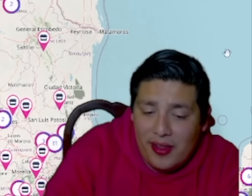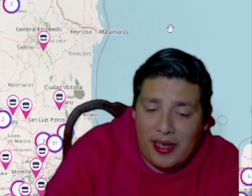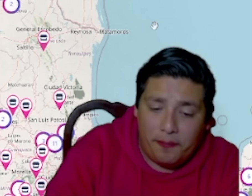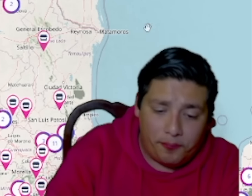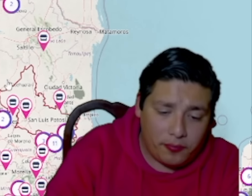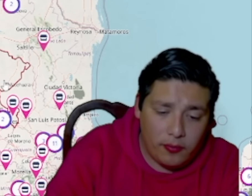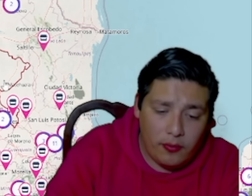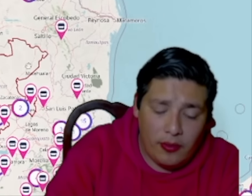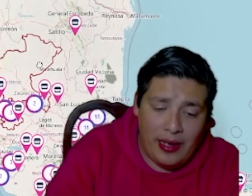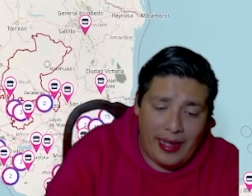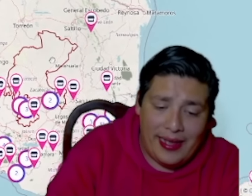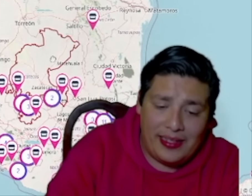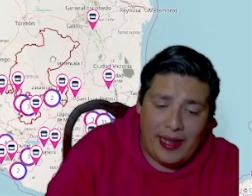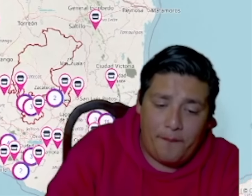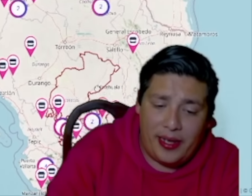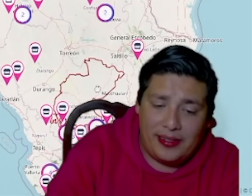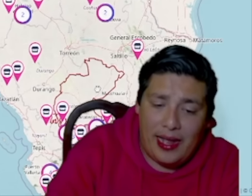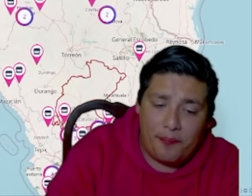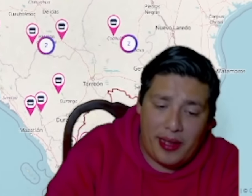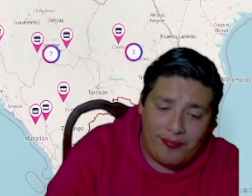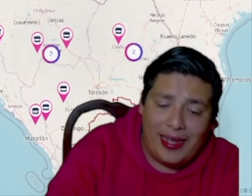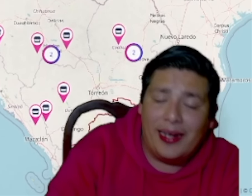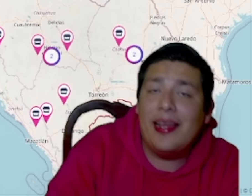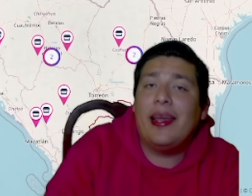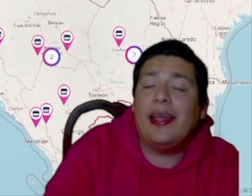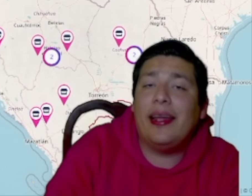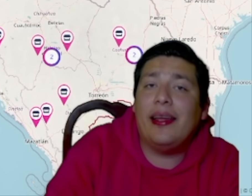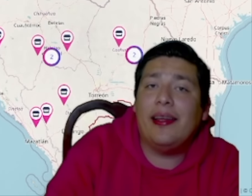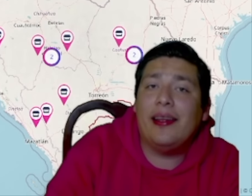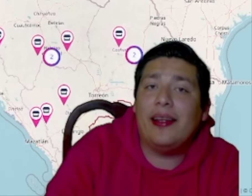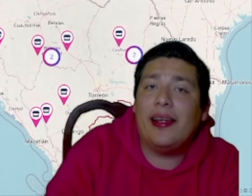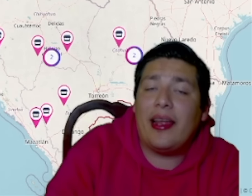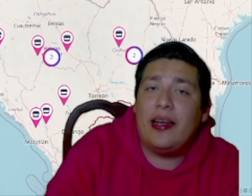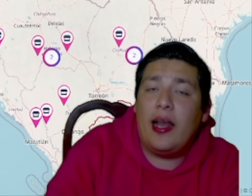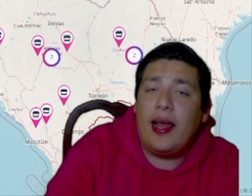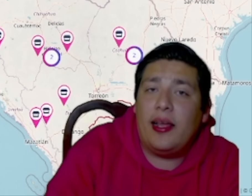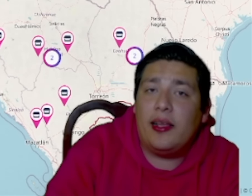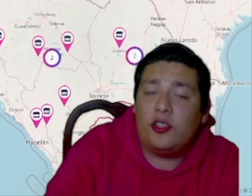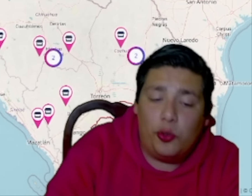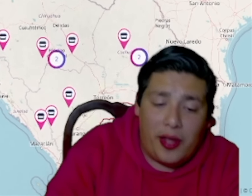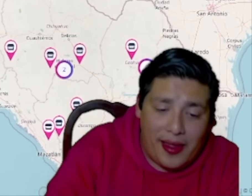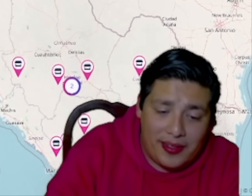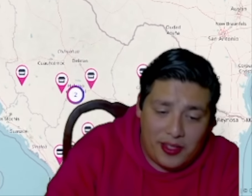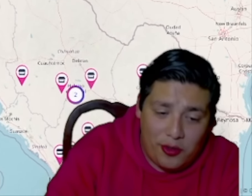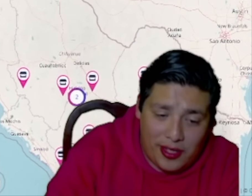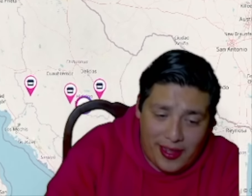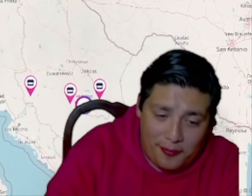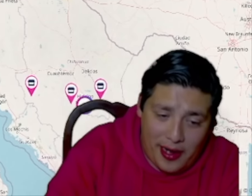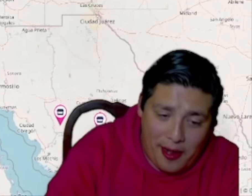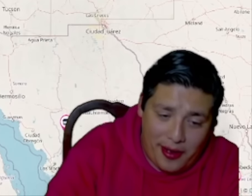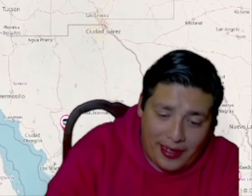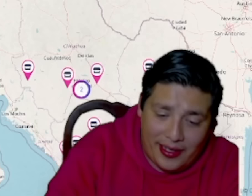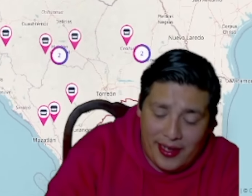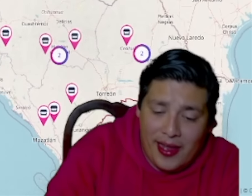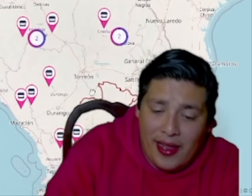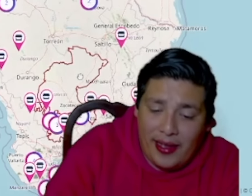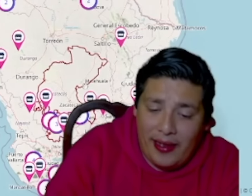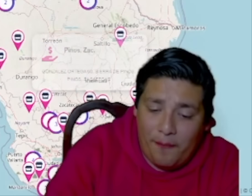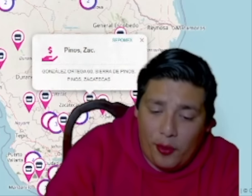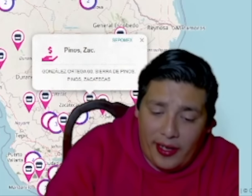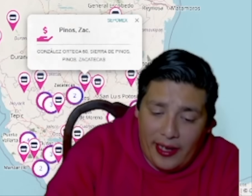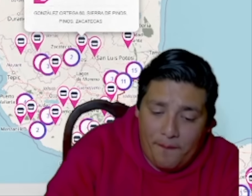no le permiten a esta empresa vender en las ciudades, y ustedes van a ver